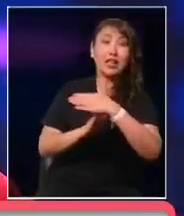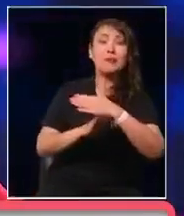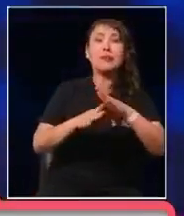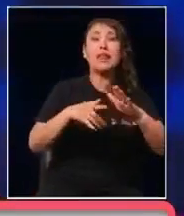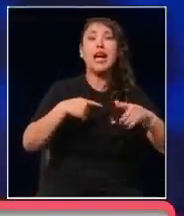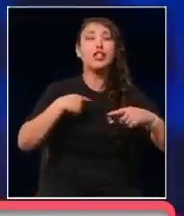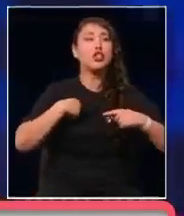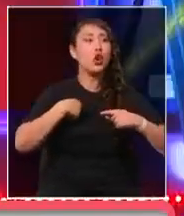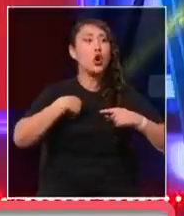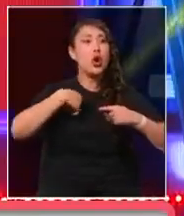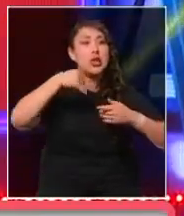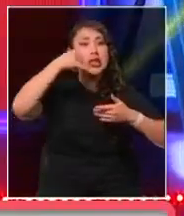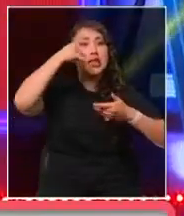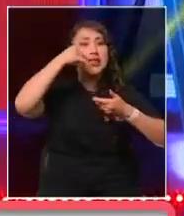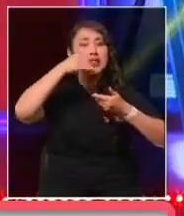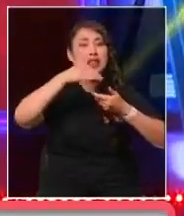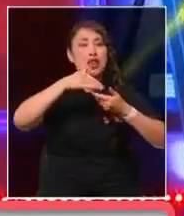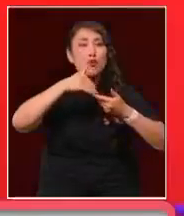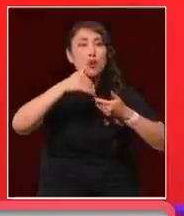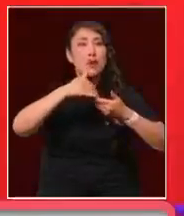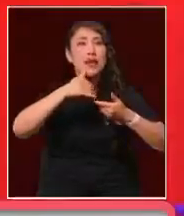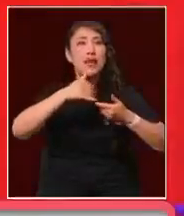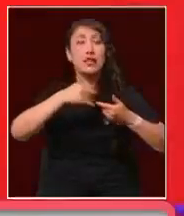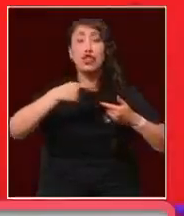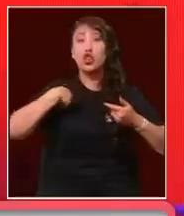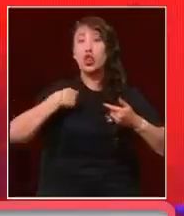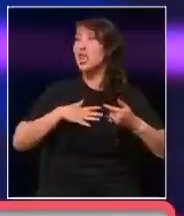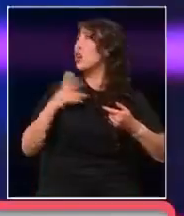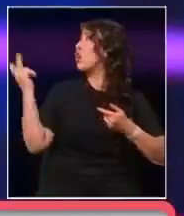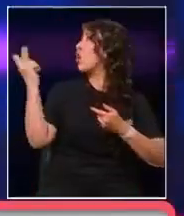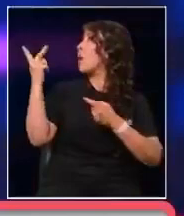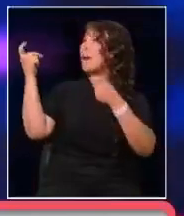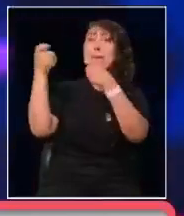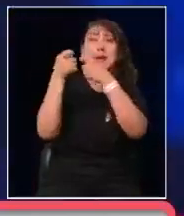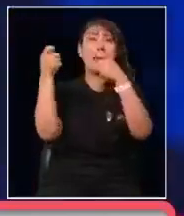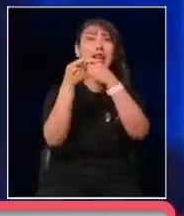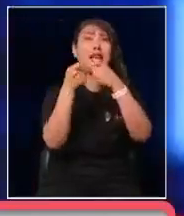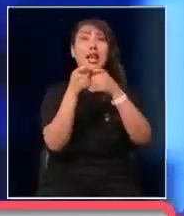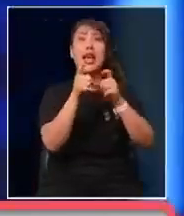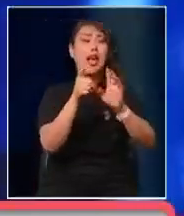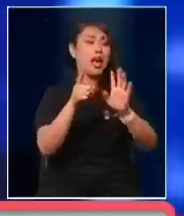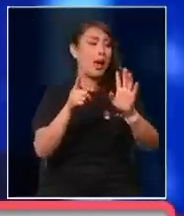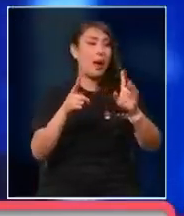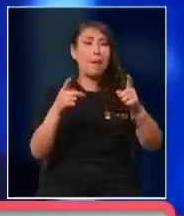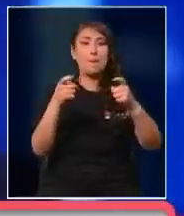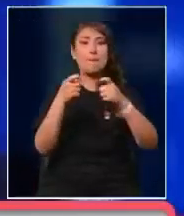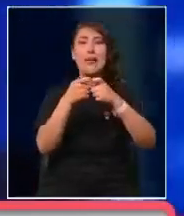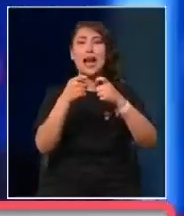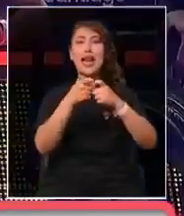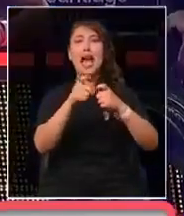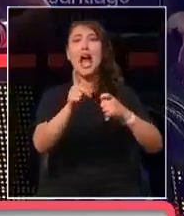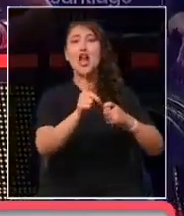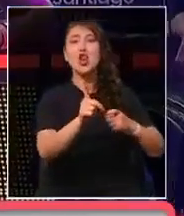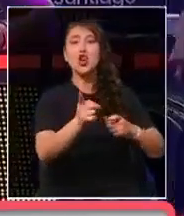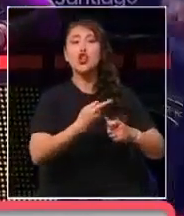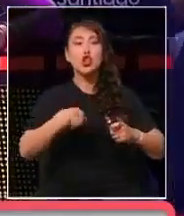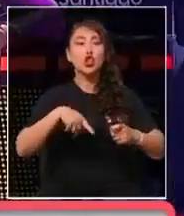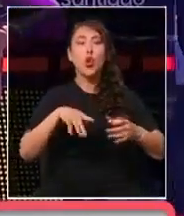Disculpen, yo no quiero pelear. No pelear. Somos en